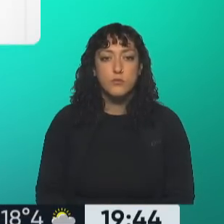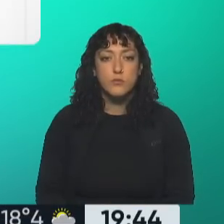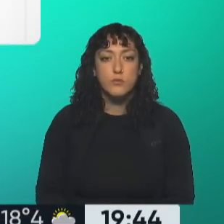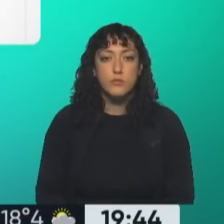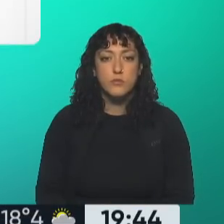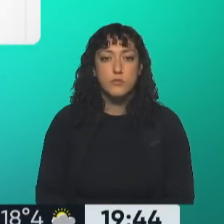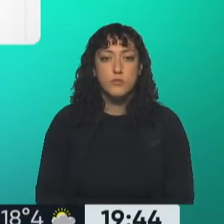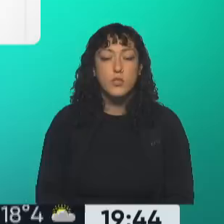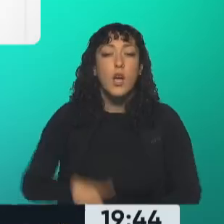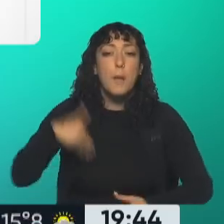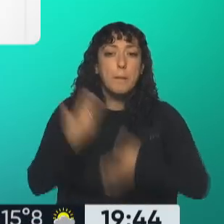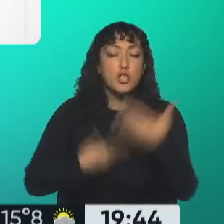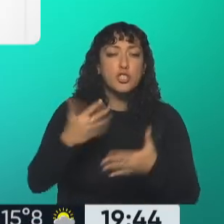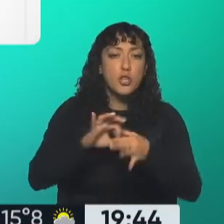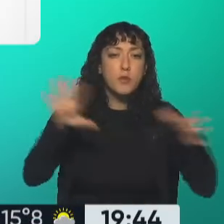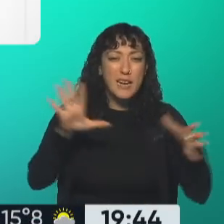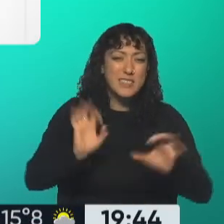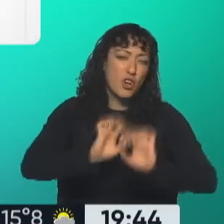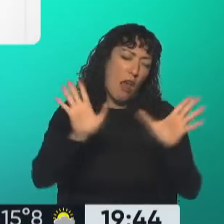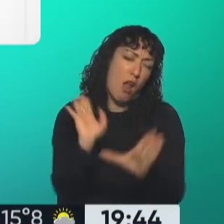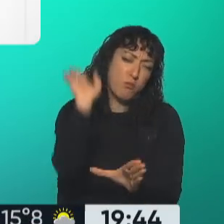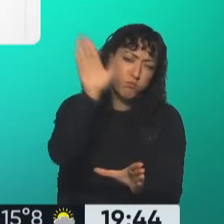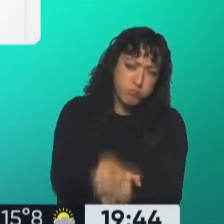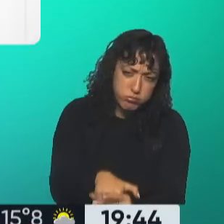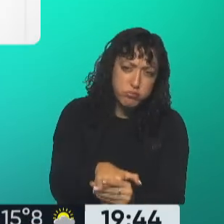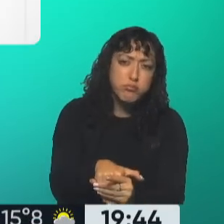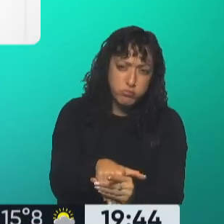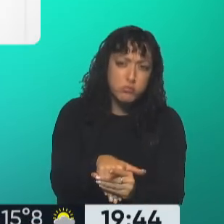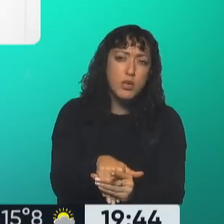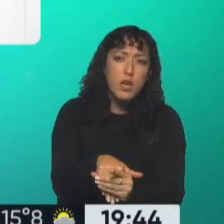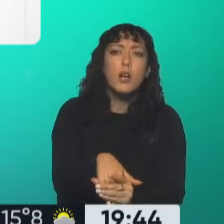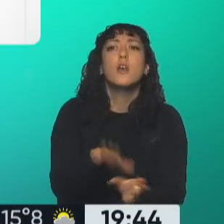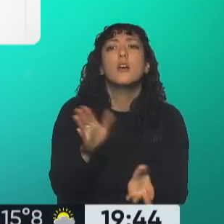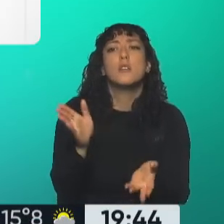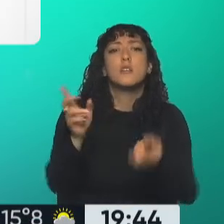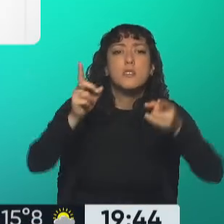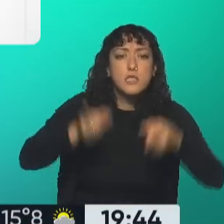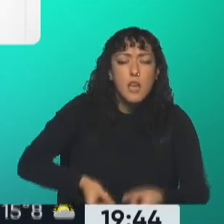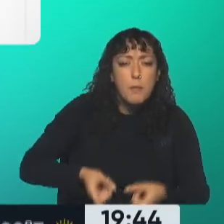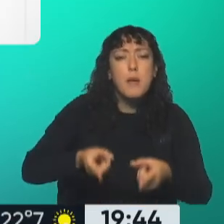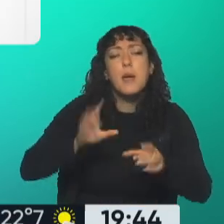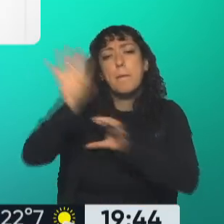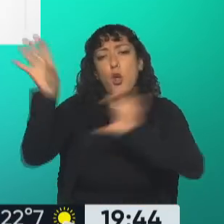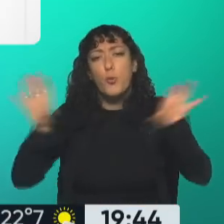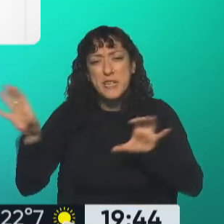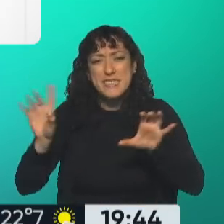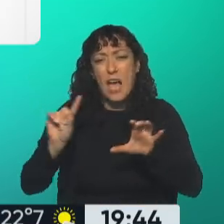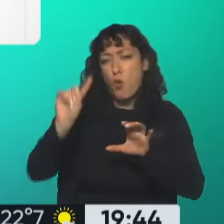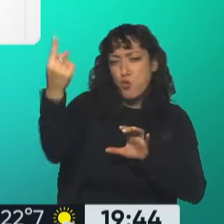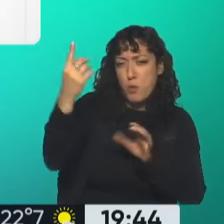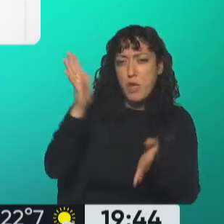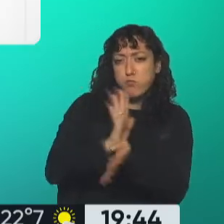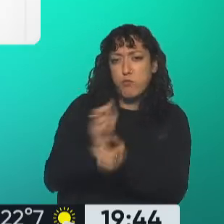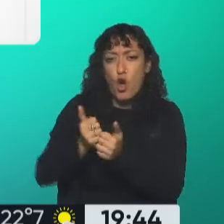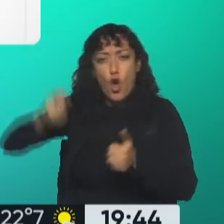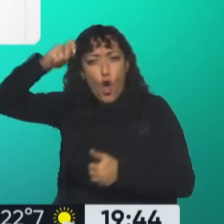clara intromisión en el proceso democrático y la autonomía de las provincias, la Corte